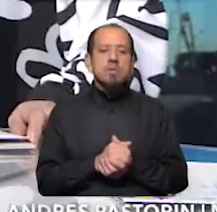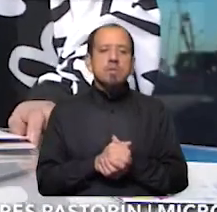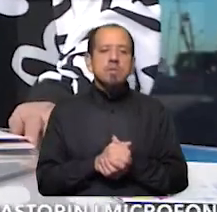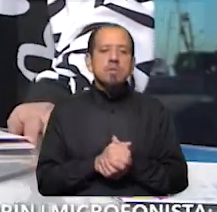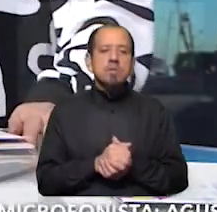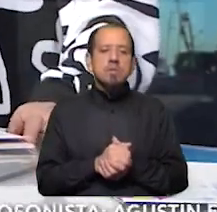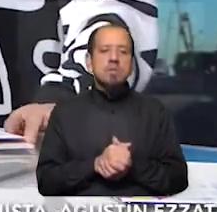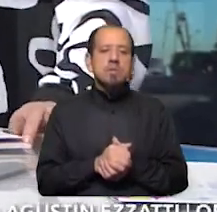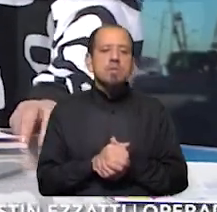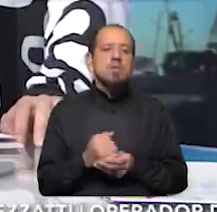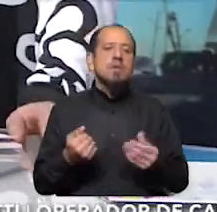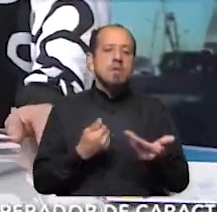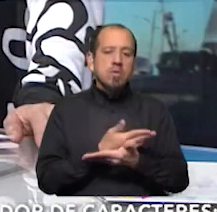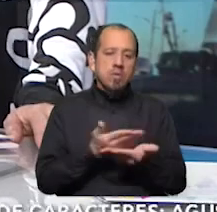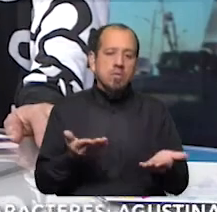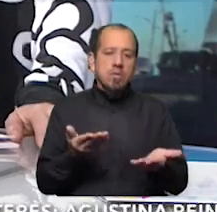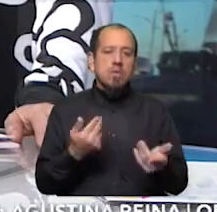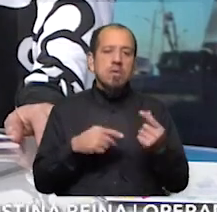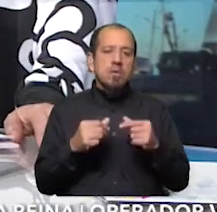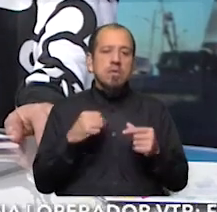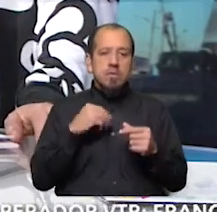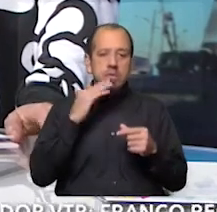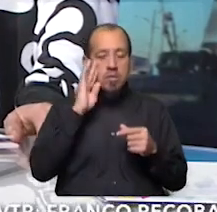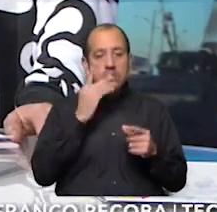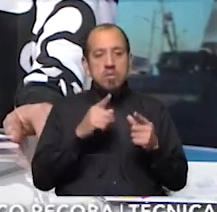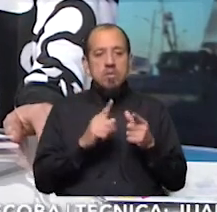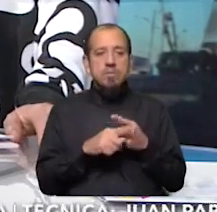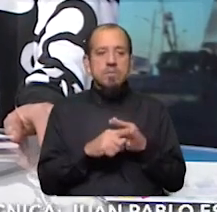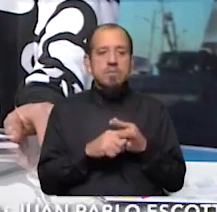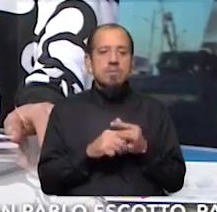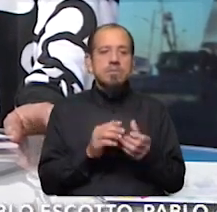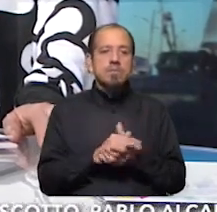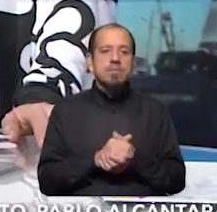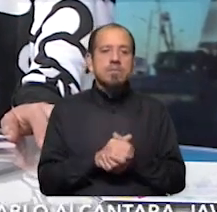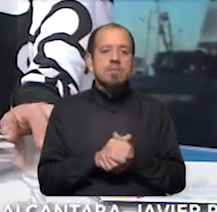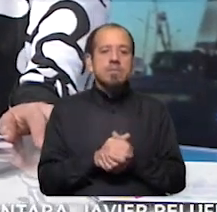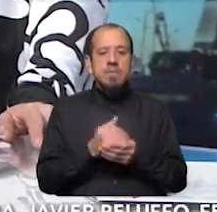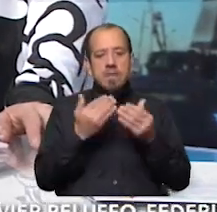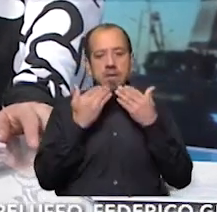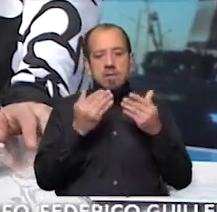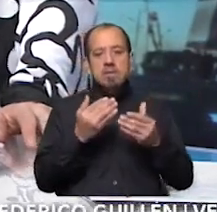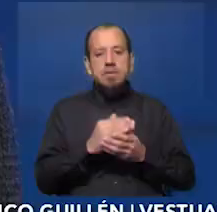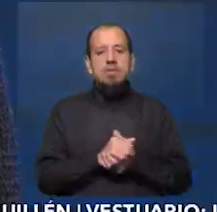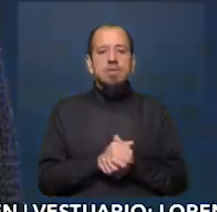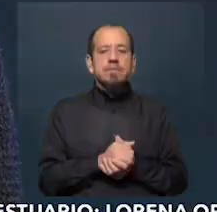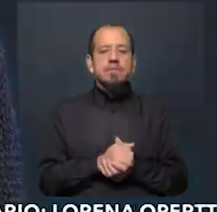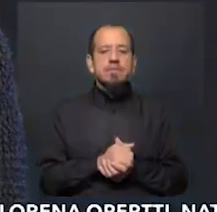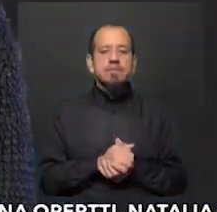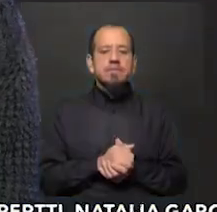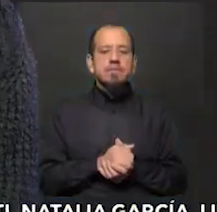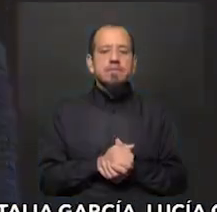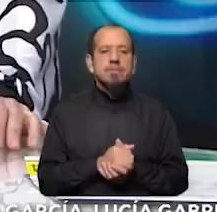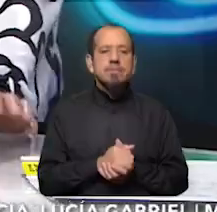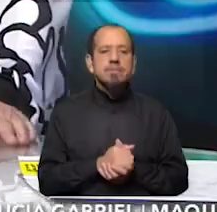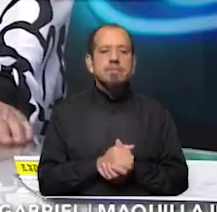de compartir y y de hacer conocer no este y de integrar a la gente Muchísimas gracias gracias a ustedes